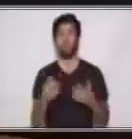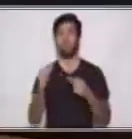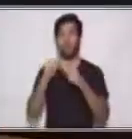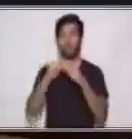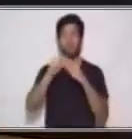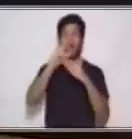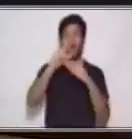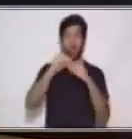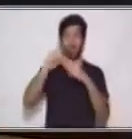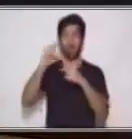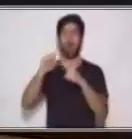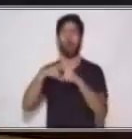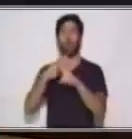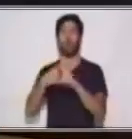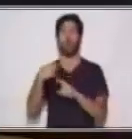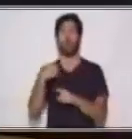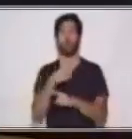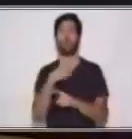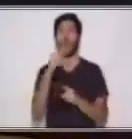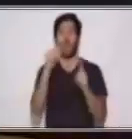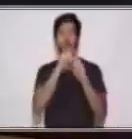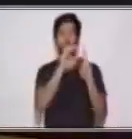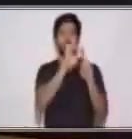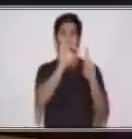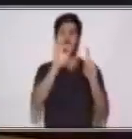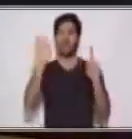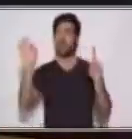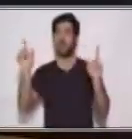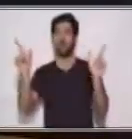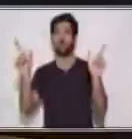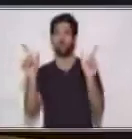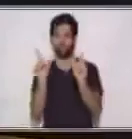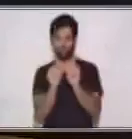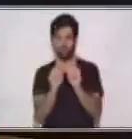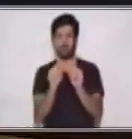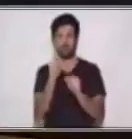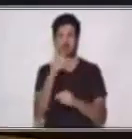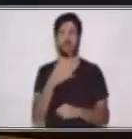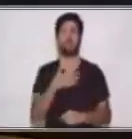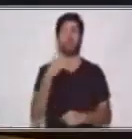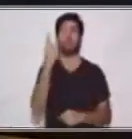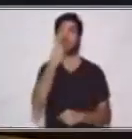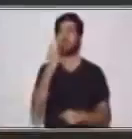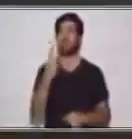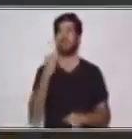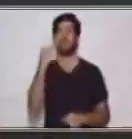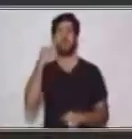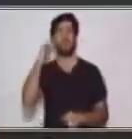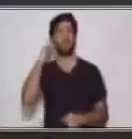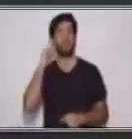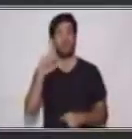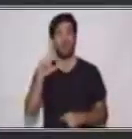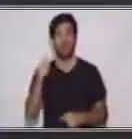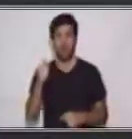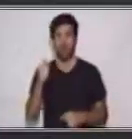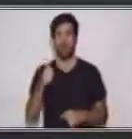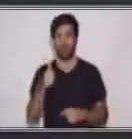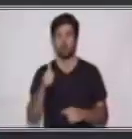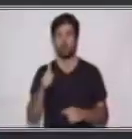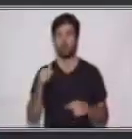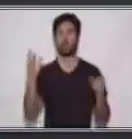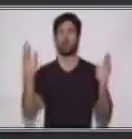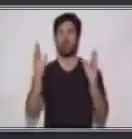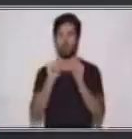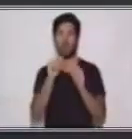utilizan al escribir las siglas. Más adelante te voy a explicar o voy a profundizar sobre qué errores se pueden cometer al escribir